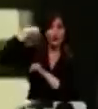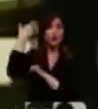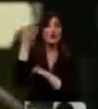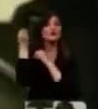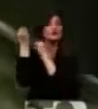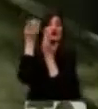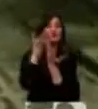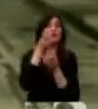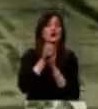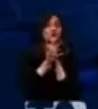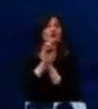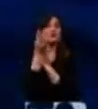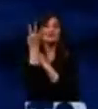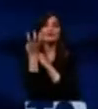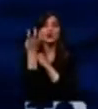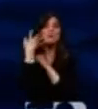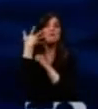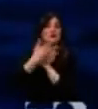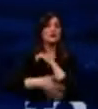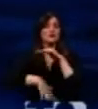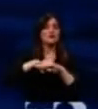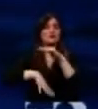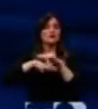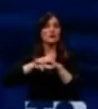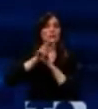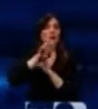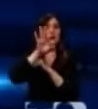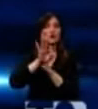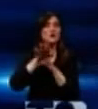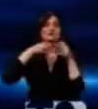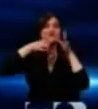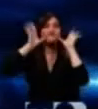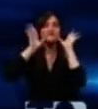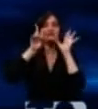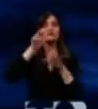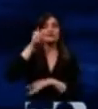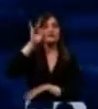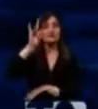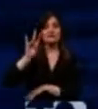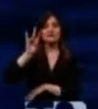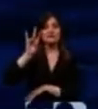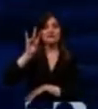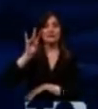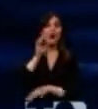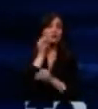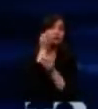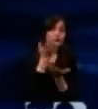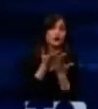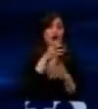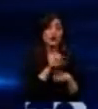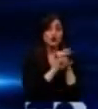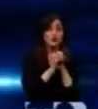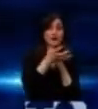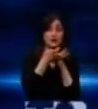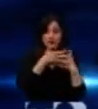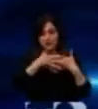reportada desde el 2014. La fecha máxima para hacerlo es el 29 de diciembre de 2017. La información de 2015